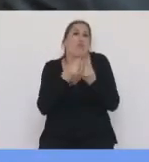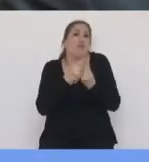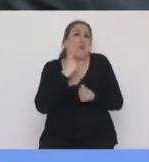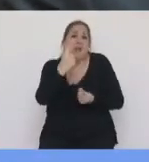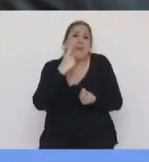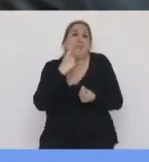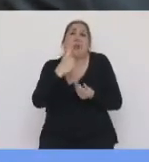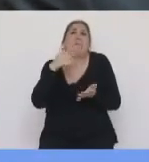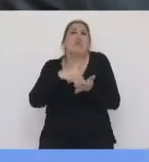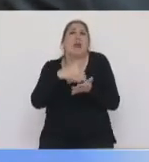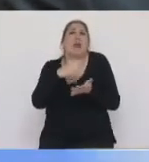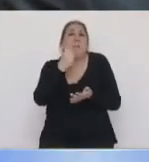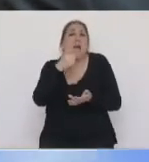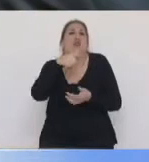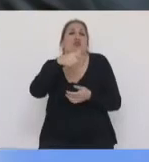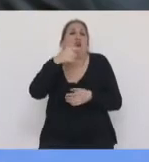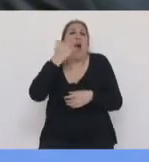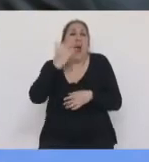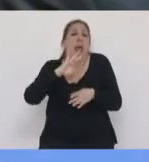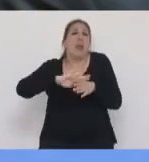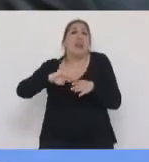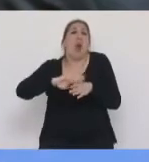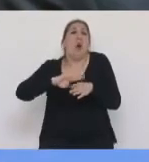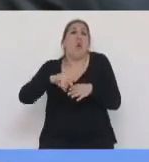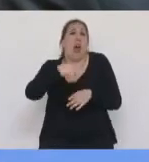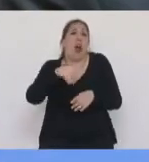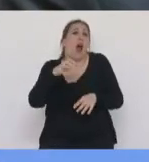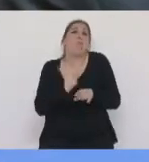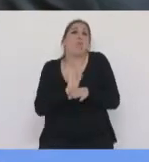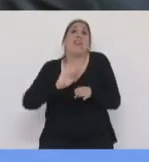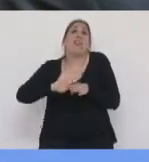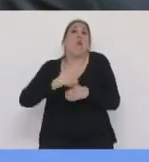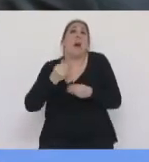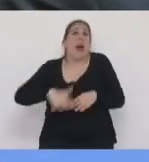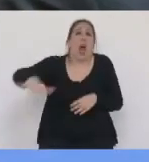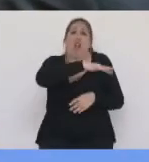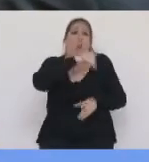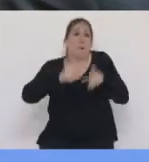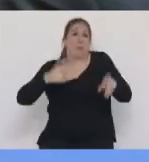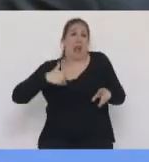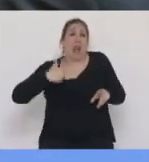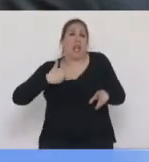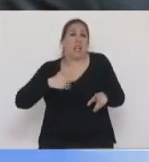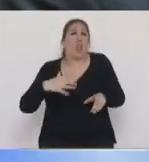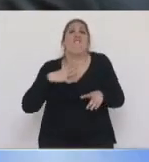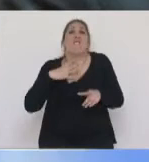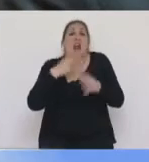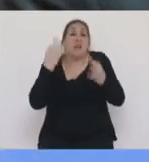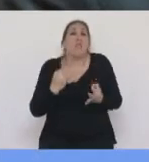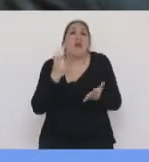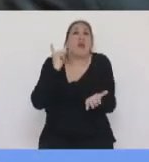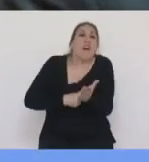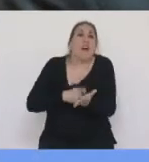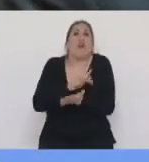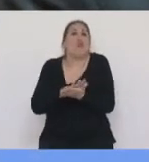de millones de pesos que se le adeudan a todos los argentinos desde hace más de 20 años y que todavía no tienen resolución y